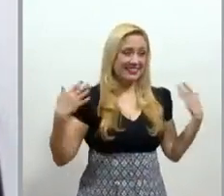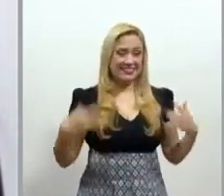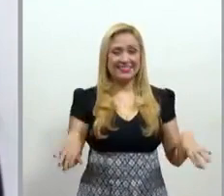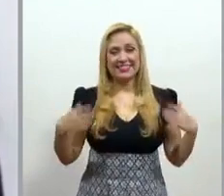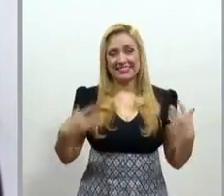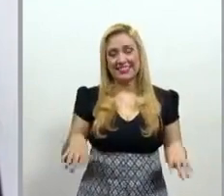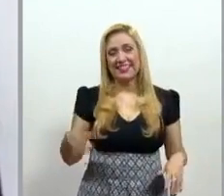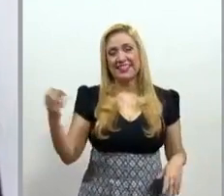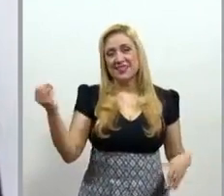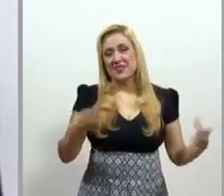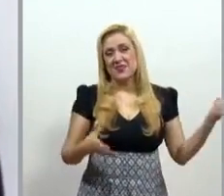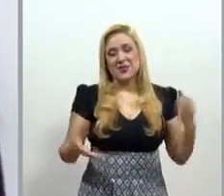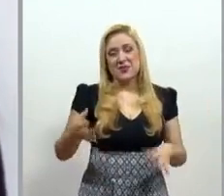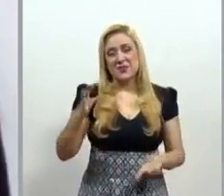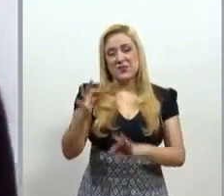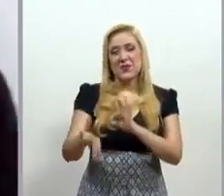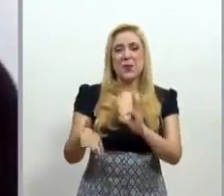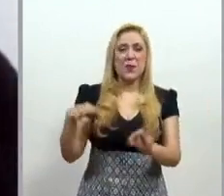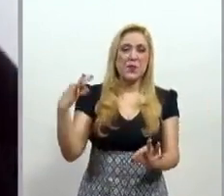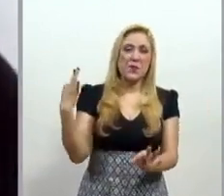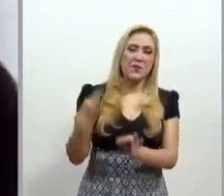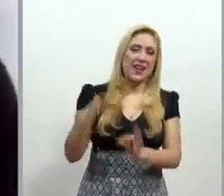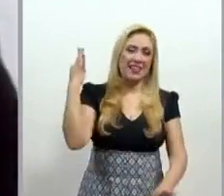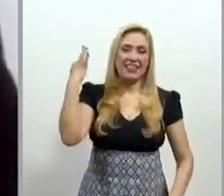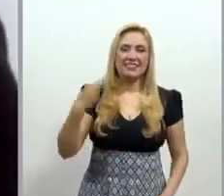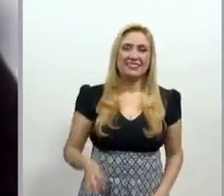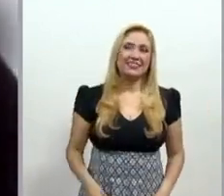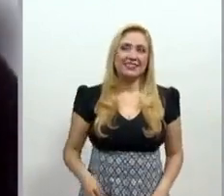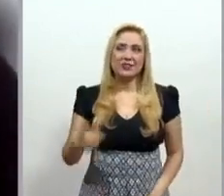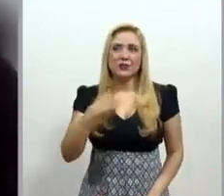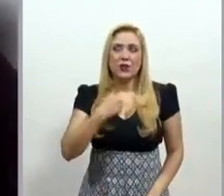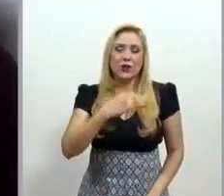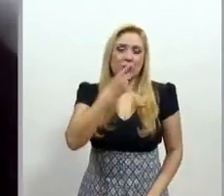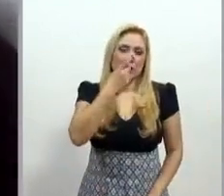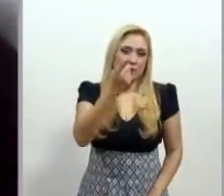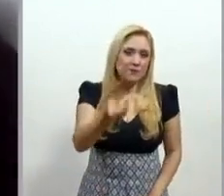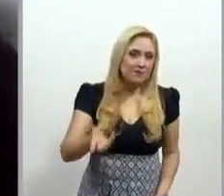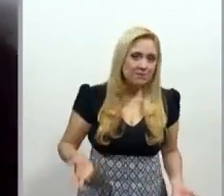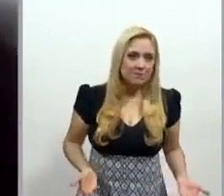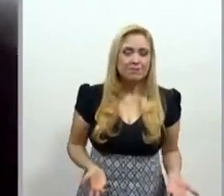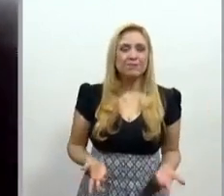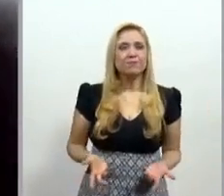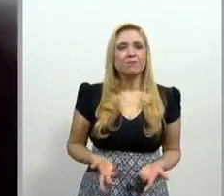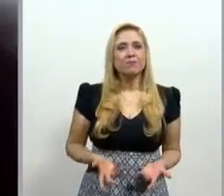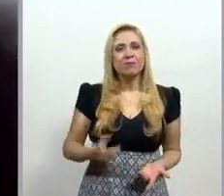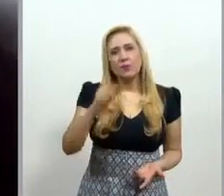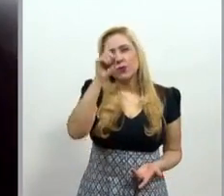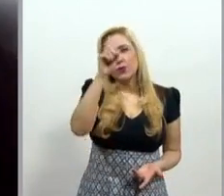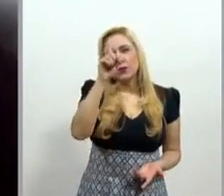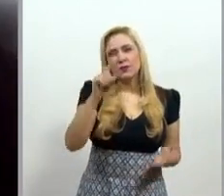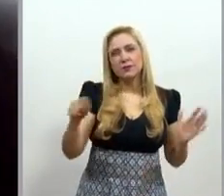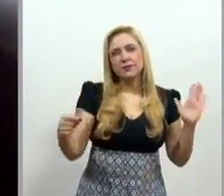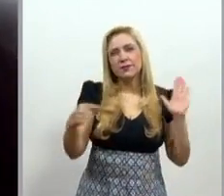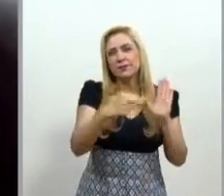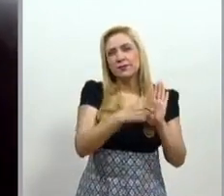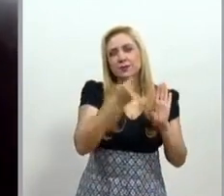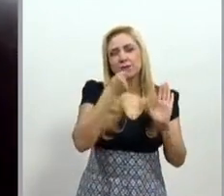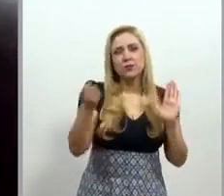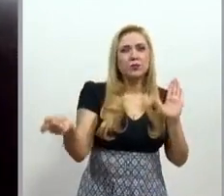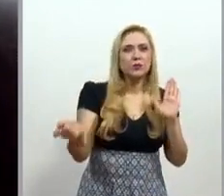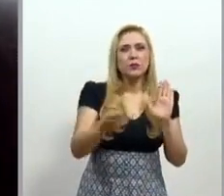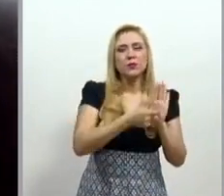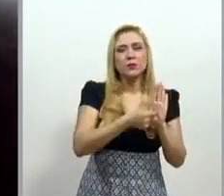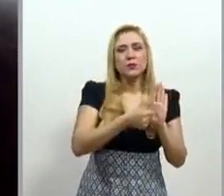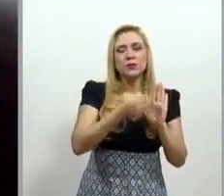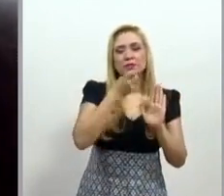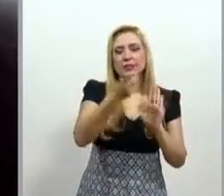David, que creo que han sido muy completas. Yo coincido plenamente con lo que ellos señalaban. Tal vez un apunte final